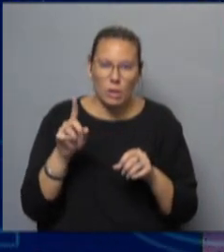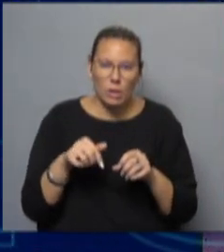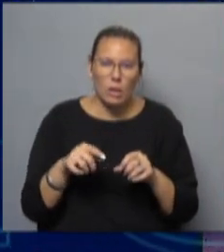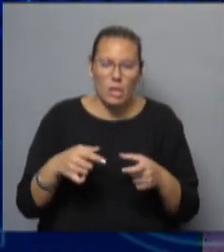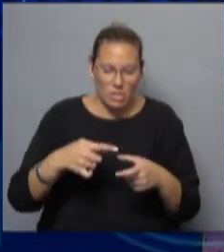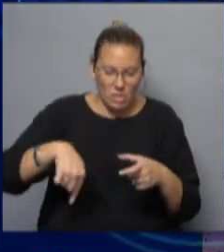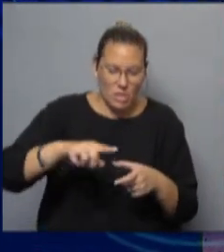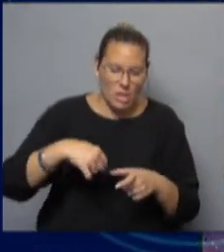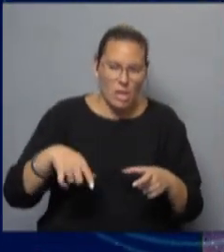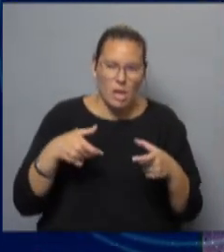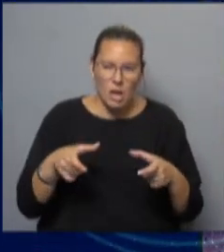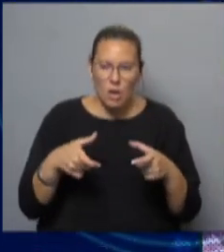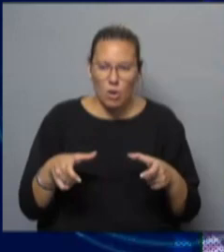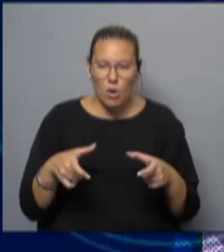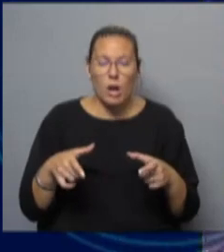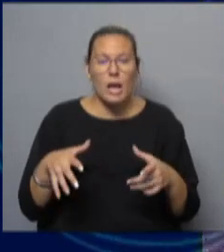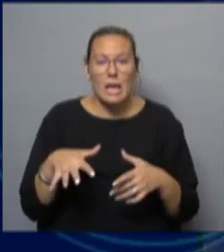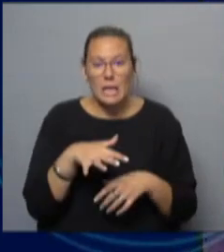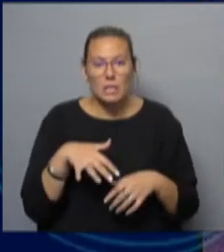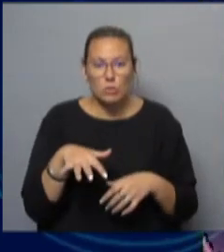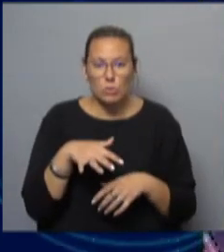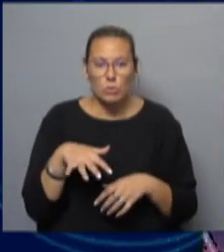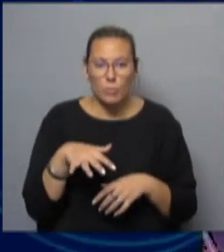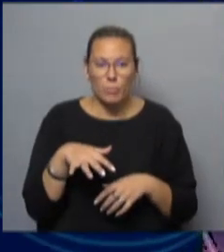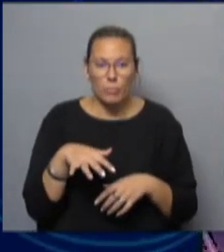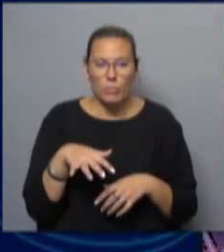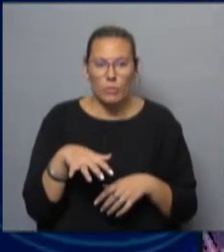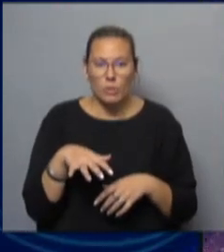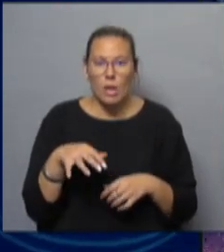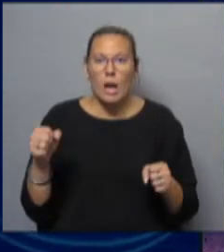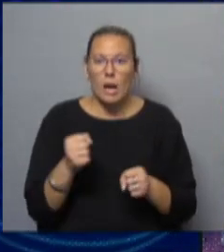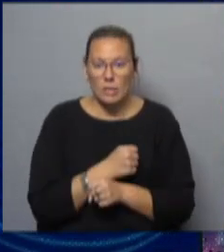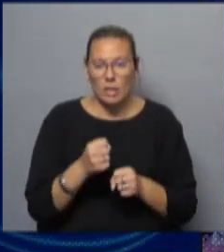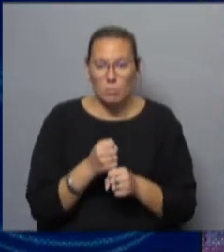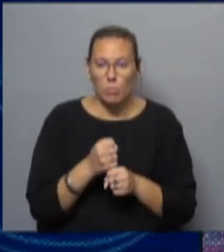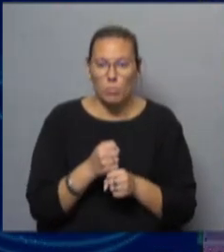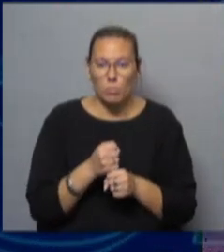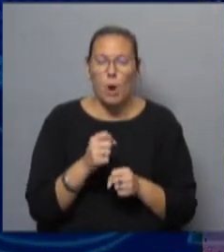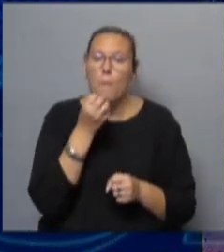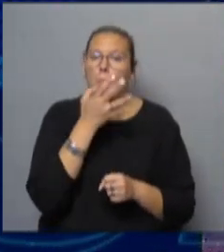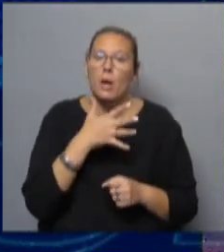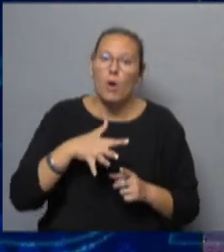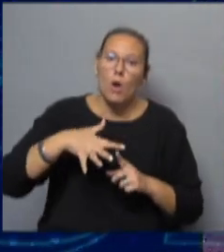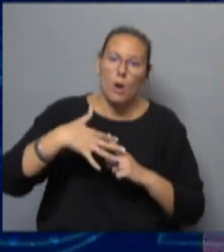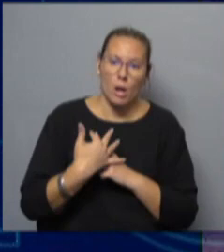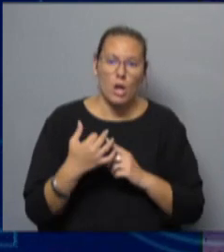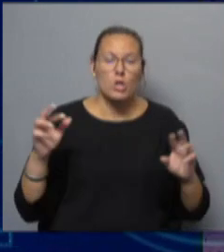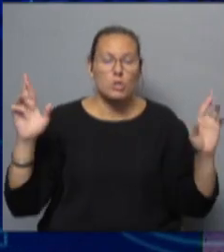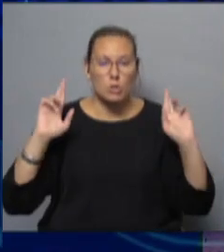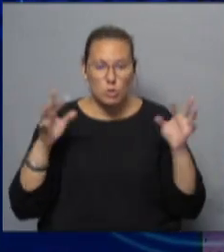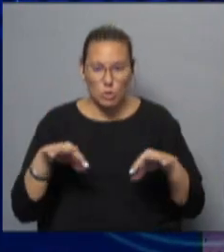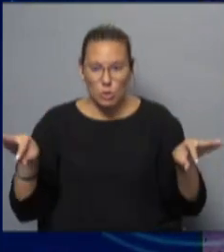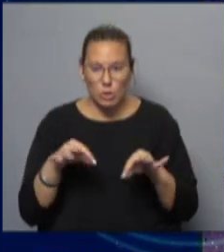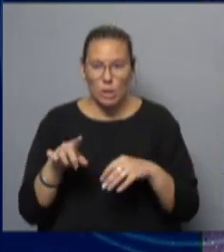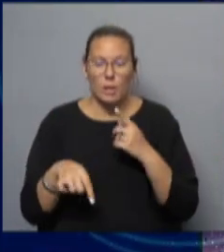vinilos entonces como que todo ese ambiente esa atmósfera hizo que nos ganamos el premio de mejor ambientación sonora no y por